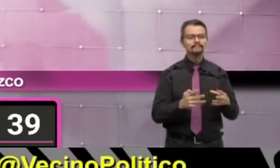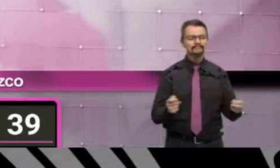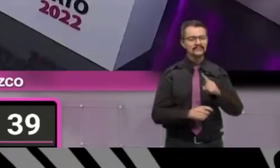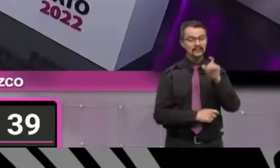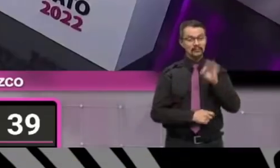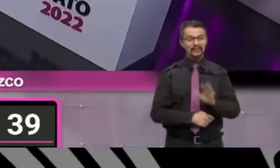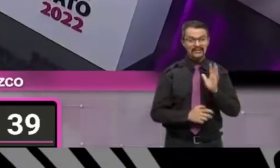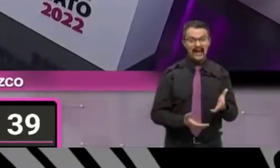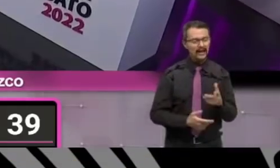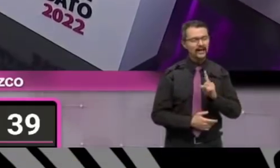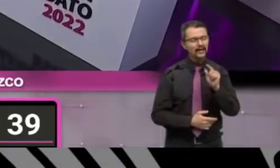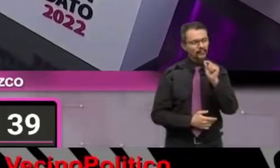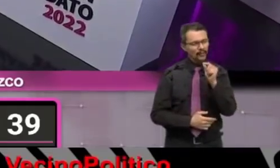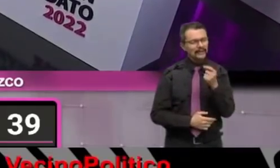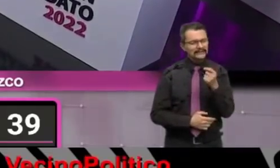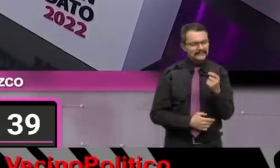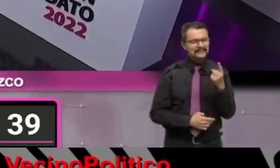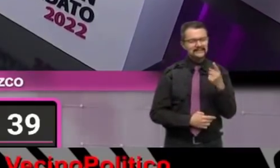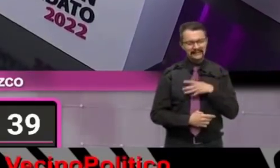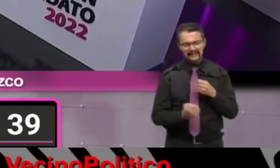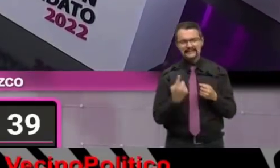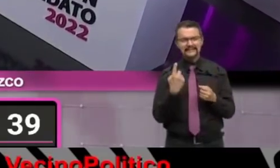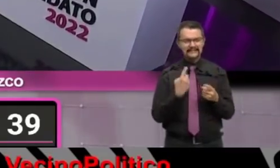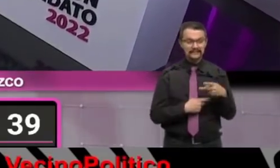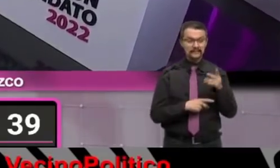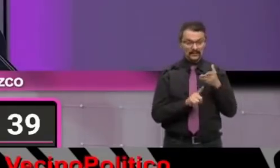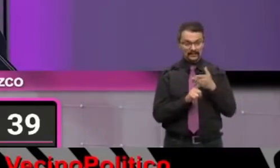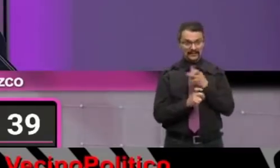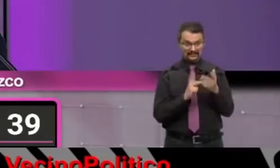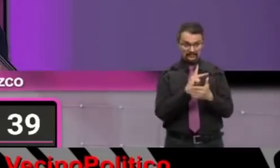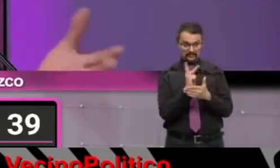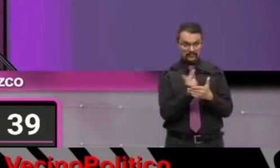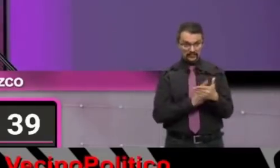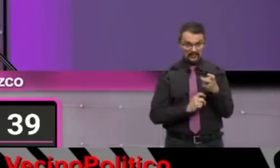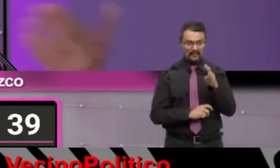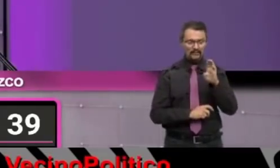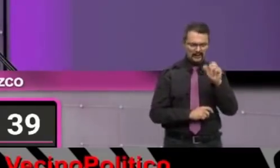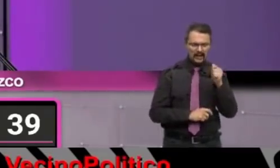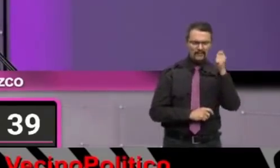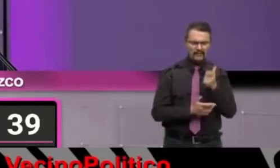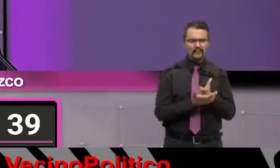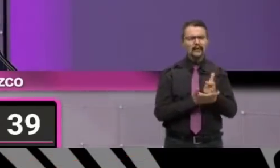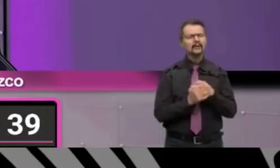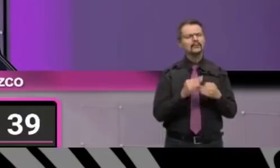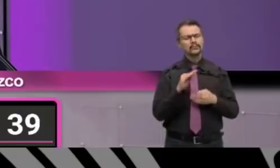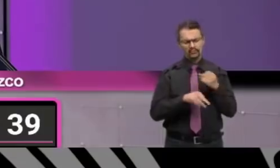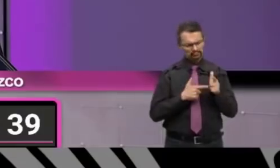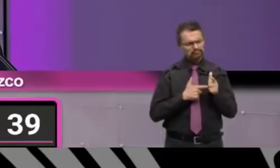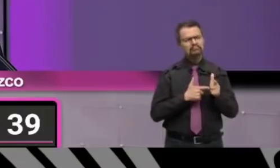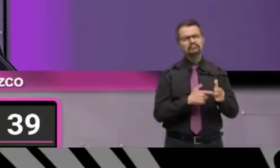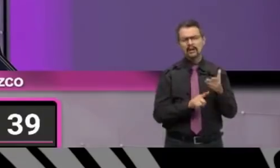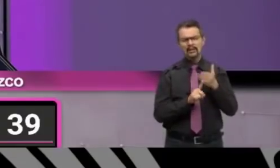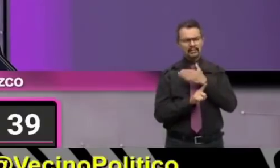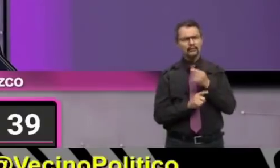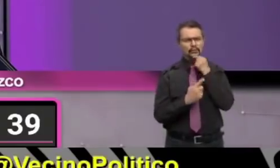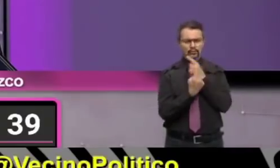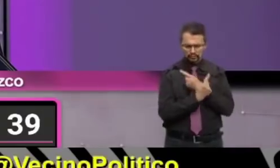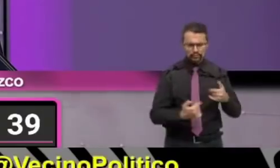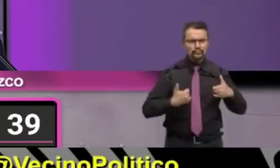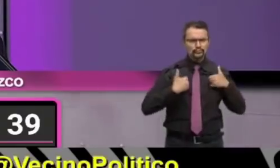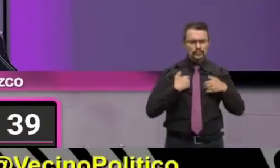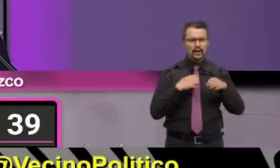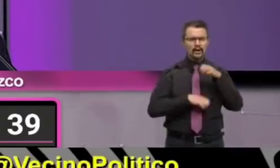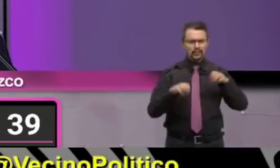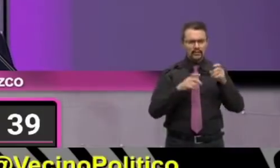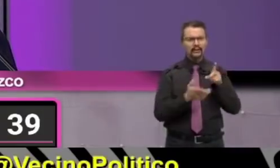hubo una continuidad de los programas de becas en todos los aspectos, los que mencioné hace rato, y becas, la beca